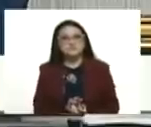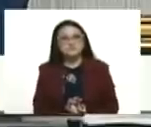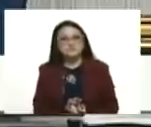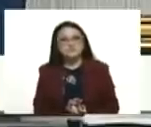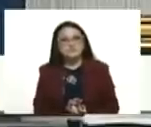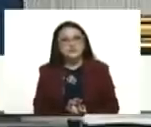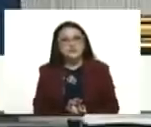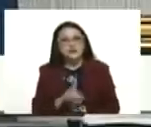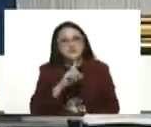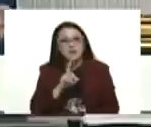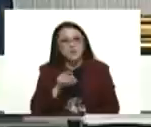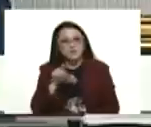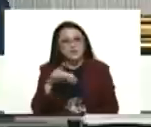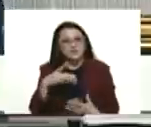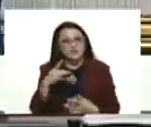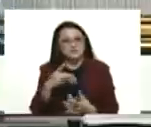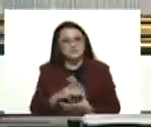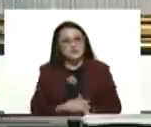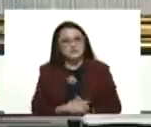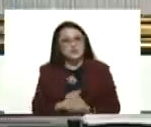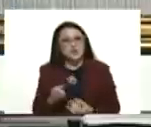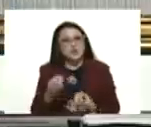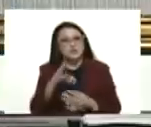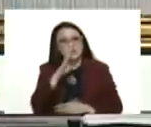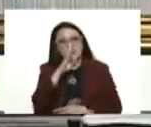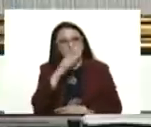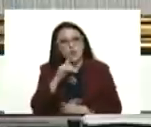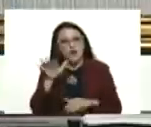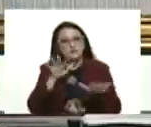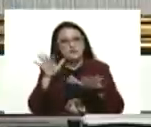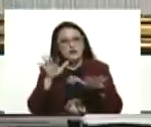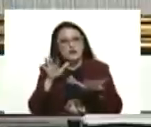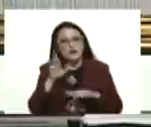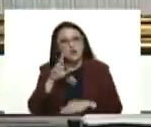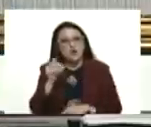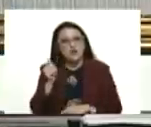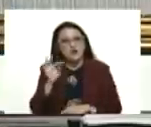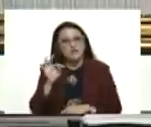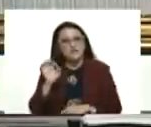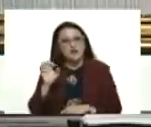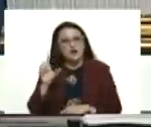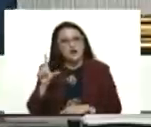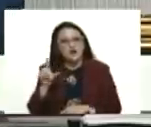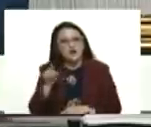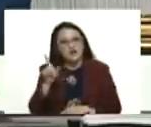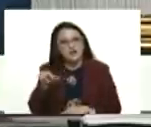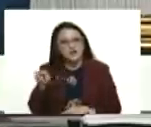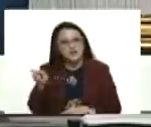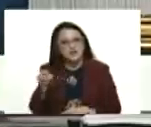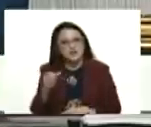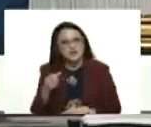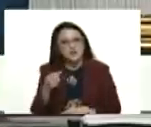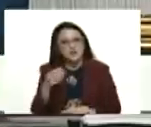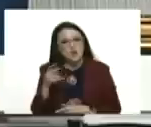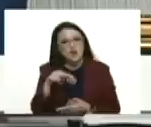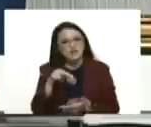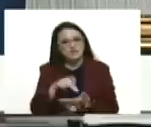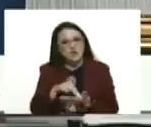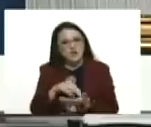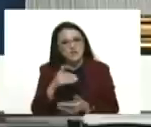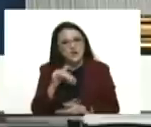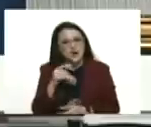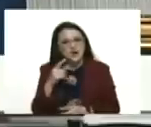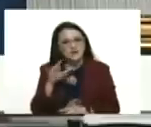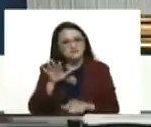Es una pregunta muy interesante. ¿Cuántos bancos tiene en el extranjero Rafael Ramírez? ¿Cuáles nacionalidades tiene en